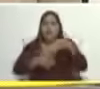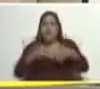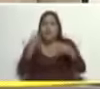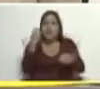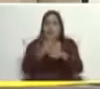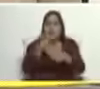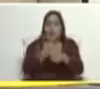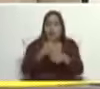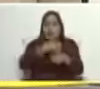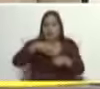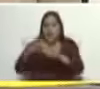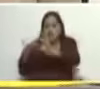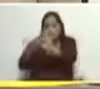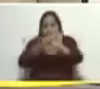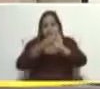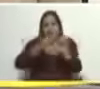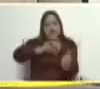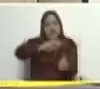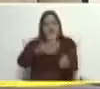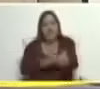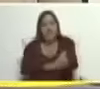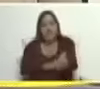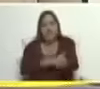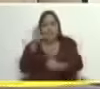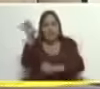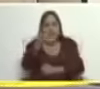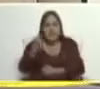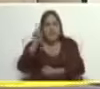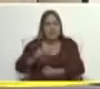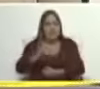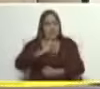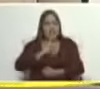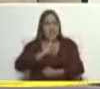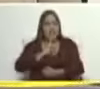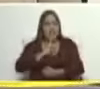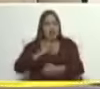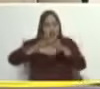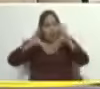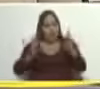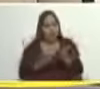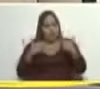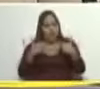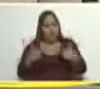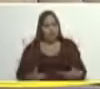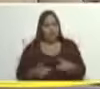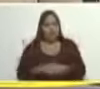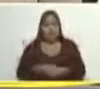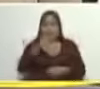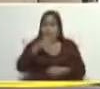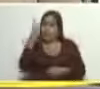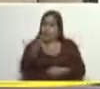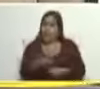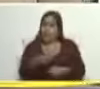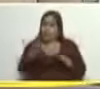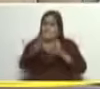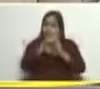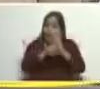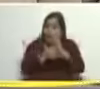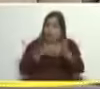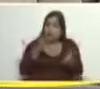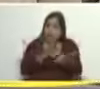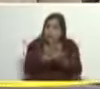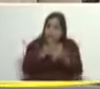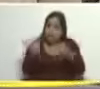que nos fortalezca, que fortalezca a nuestra gente y también la humanidad. Y esa es